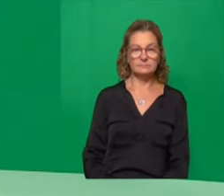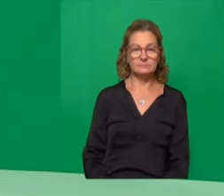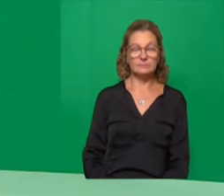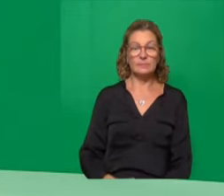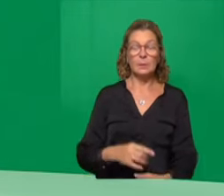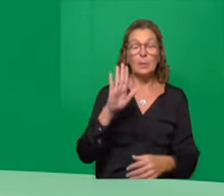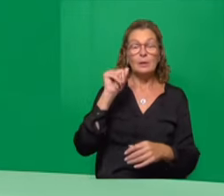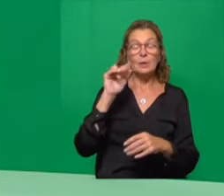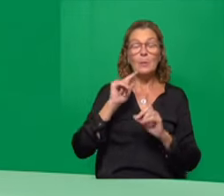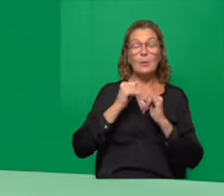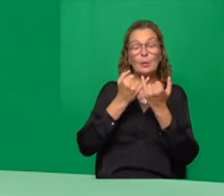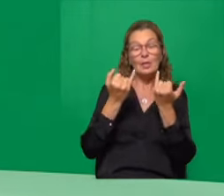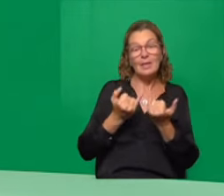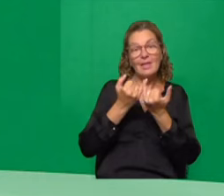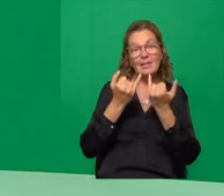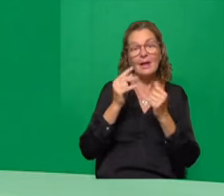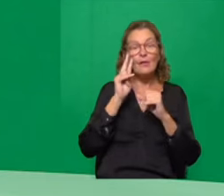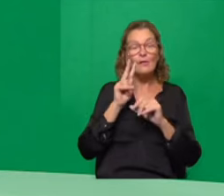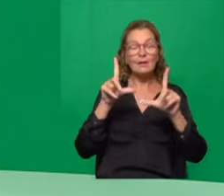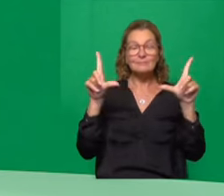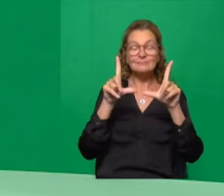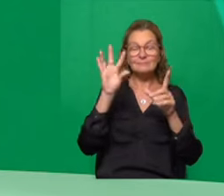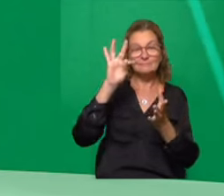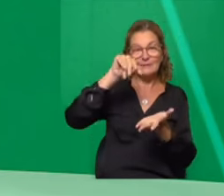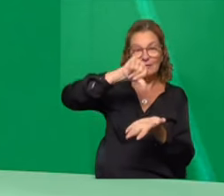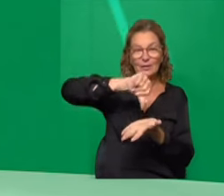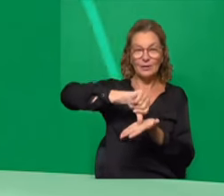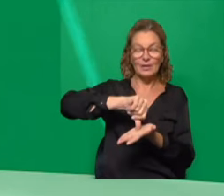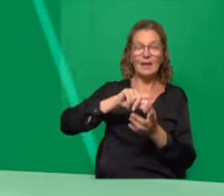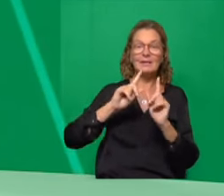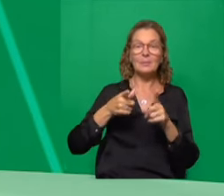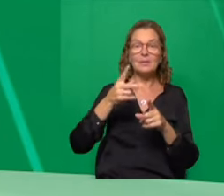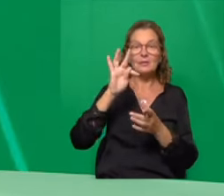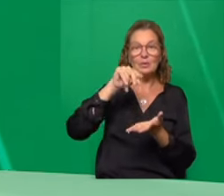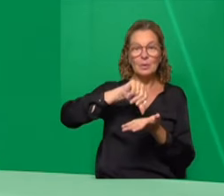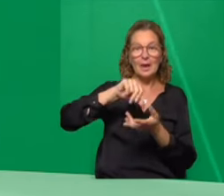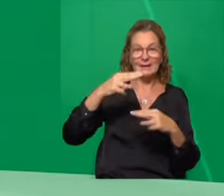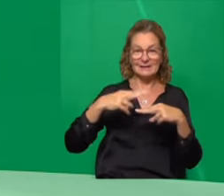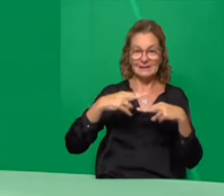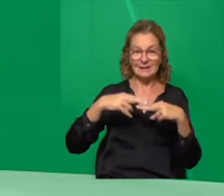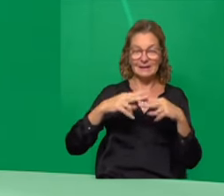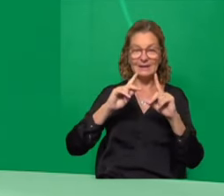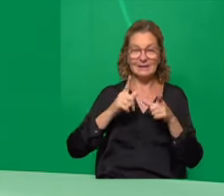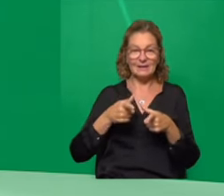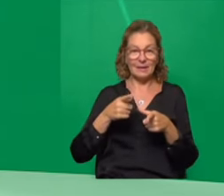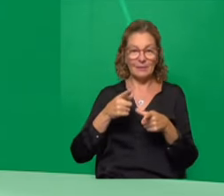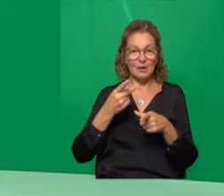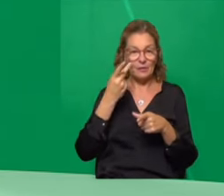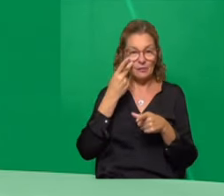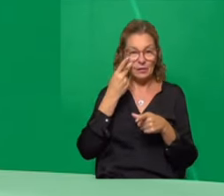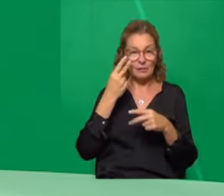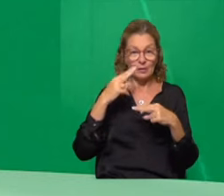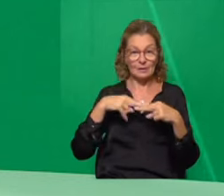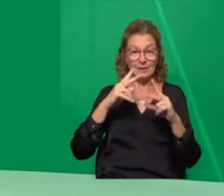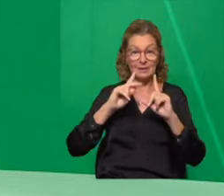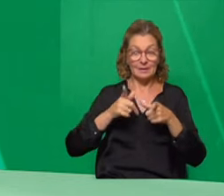Bueno, saludamos como todos los días a quienes nos ven a través de la pantalla de TV Ciudad, a través de tvciudad.uy, a quienes nos siguen en vivo por YouTube